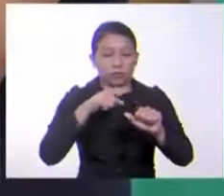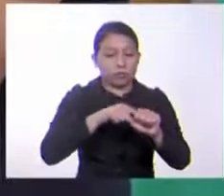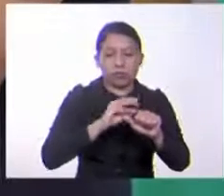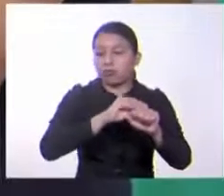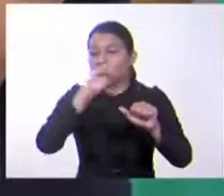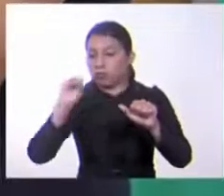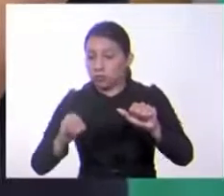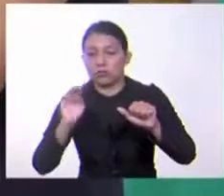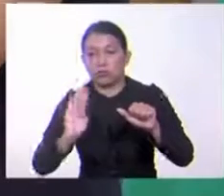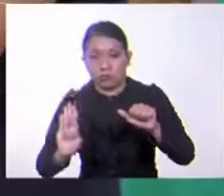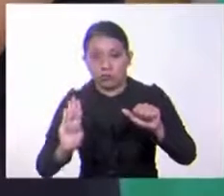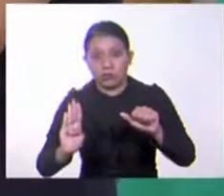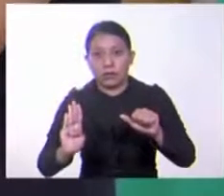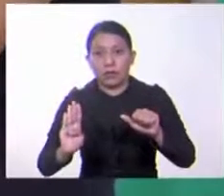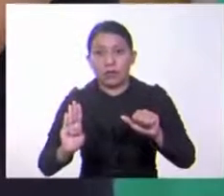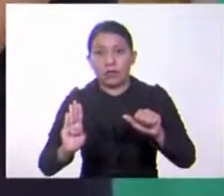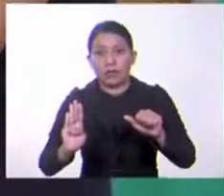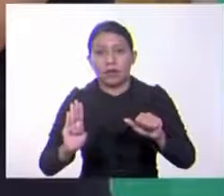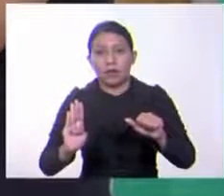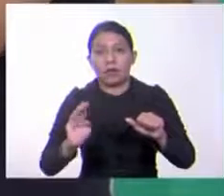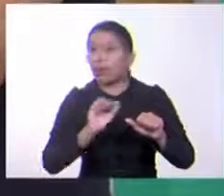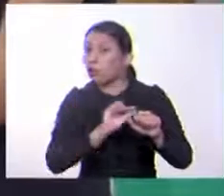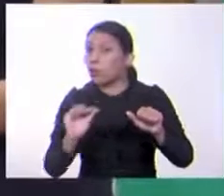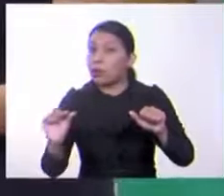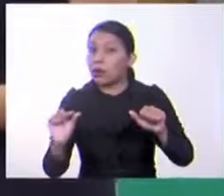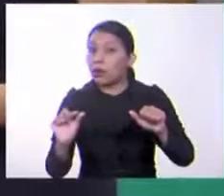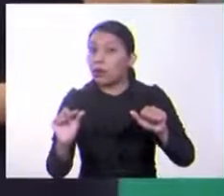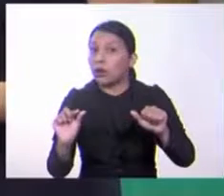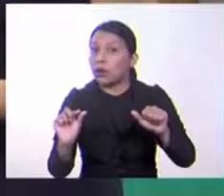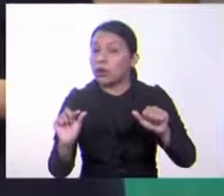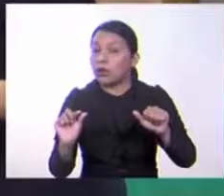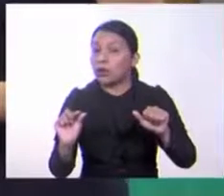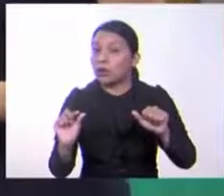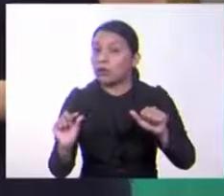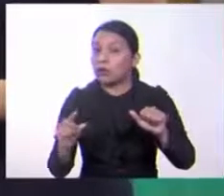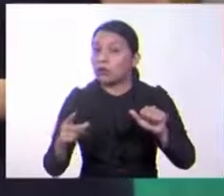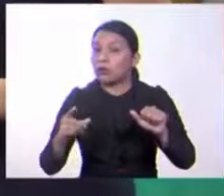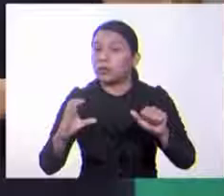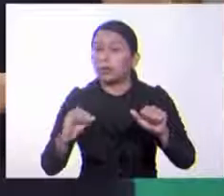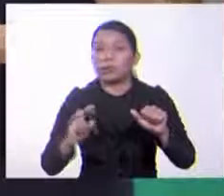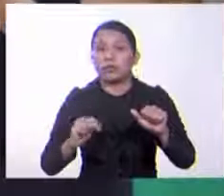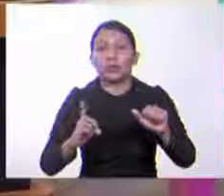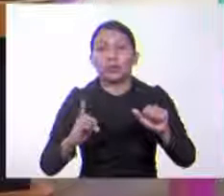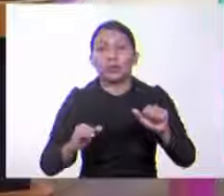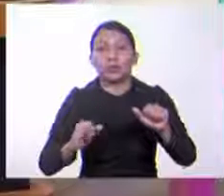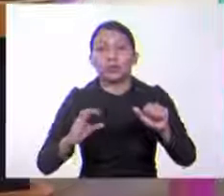B. ¿A eso cómo se le llama? Esa es una condición